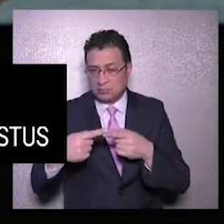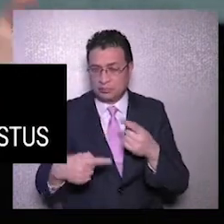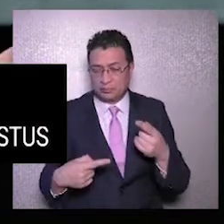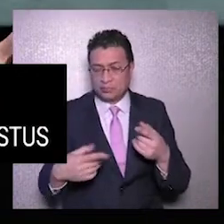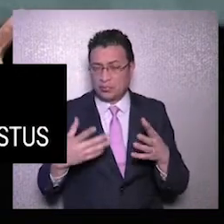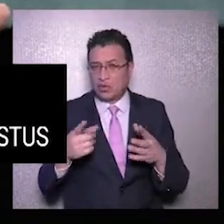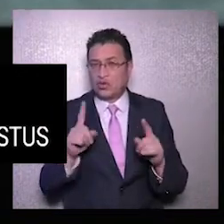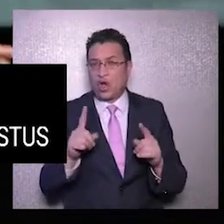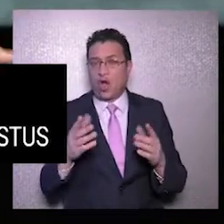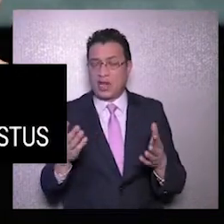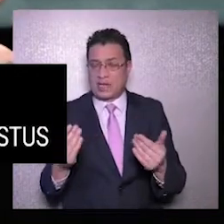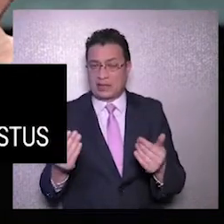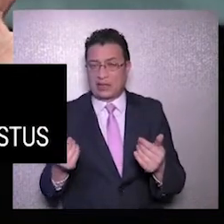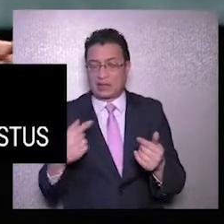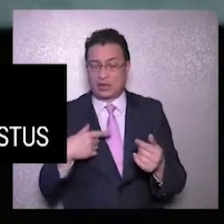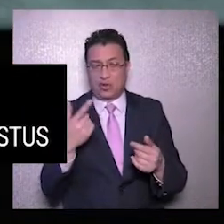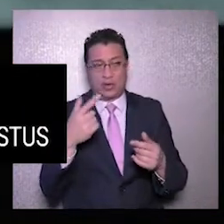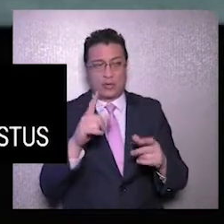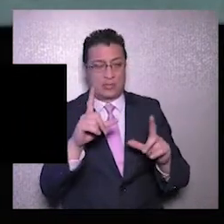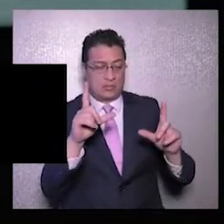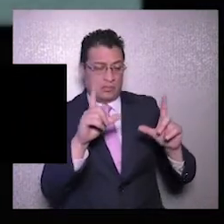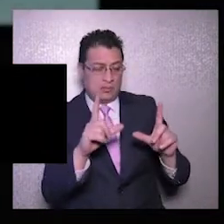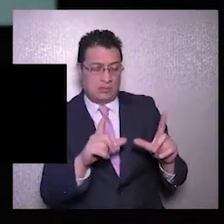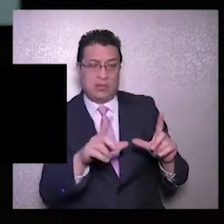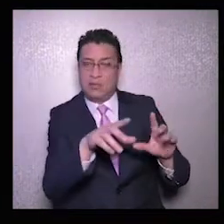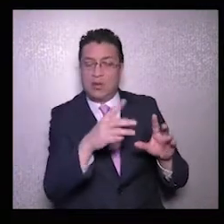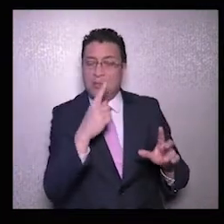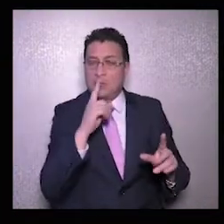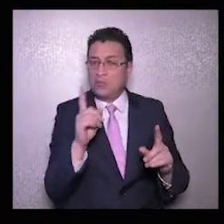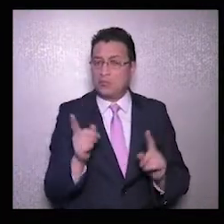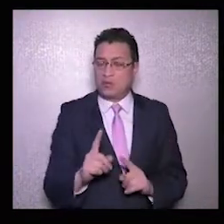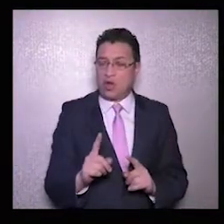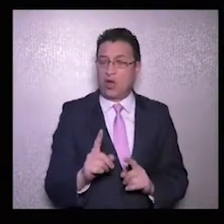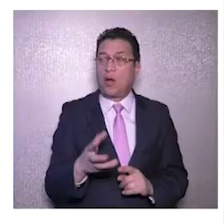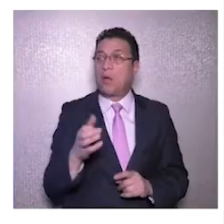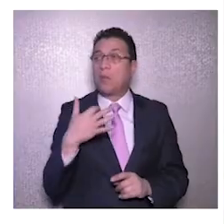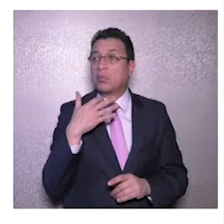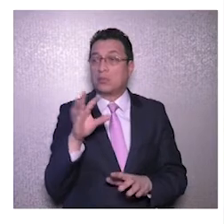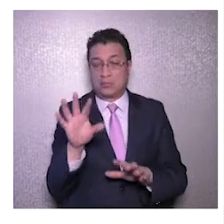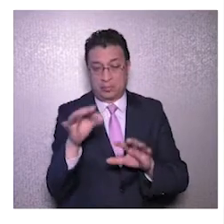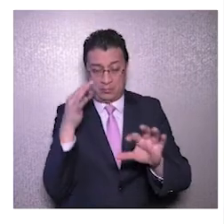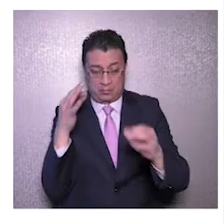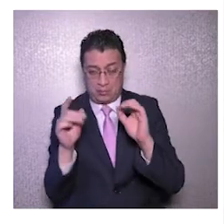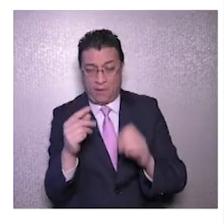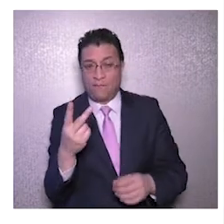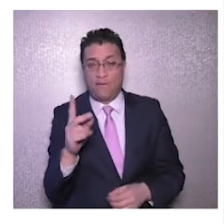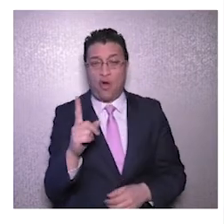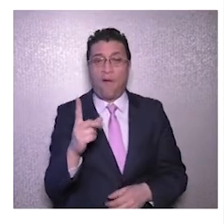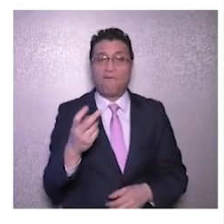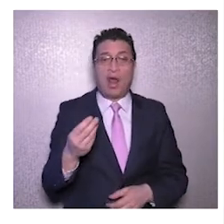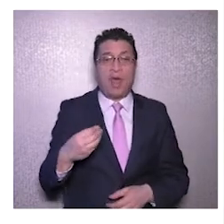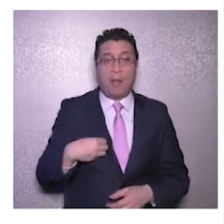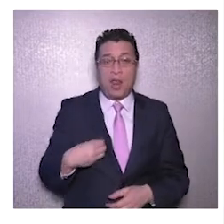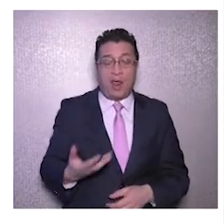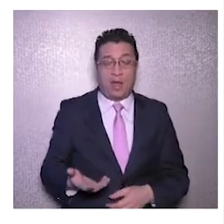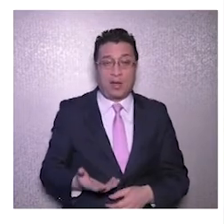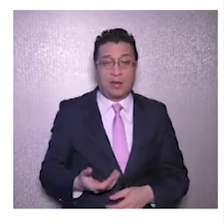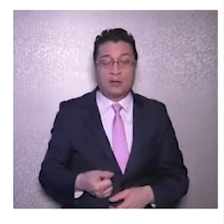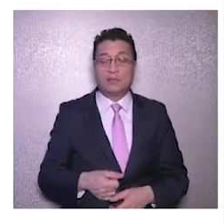es necesario hacer una resonancia porque no voy a detectar cosas que valgan la pena,